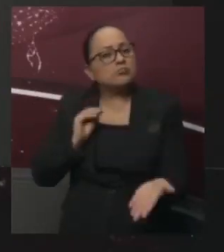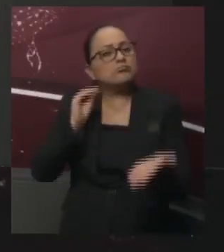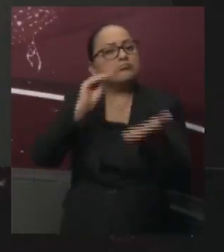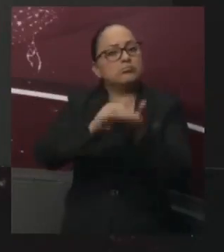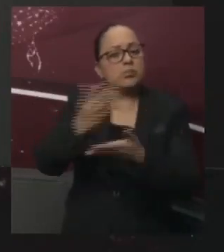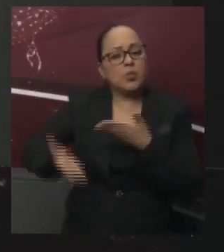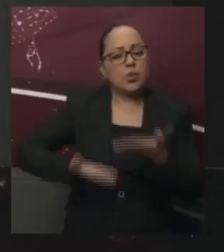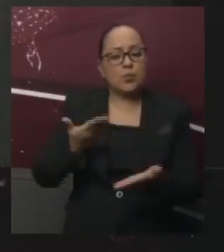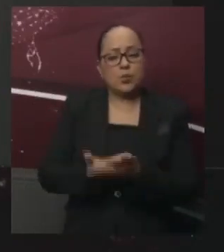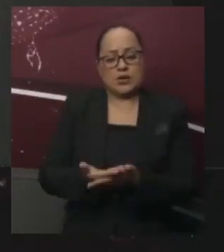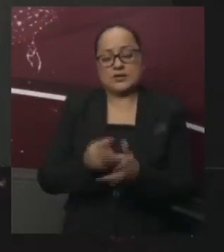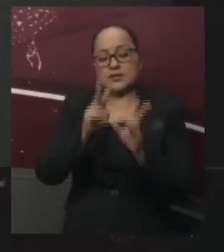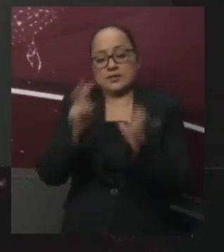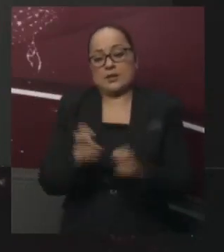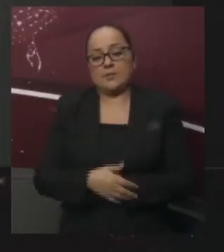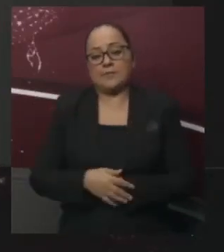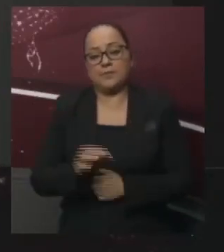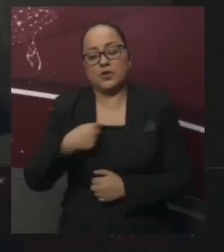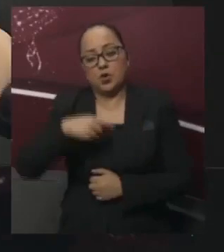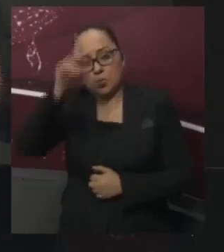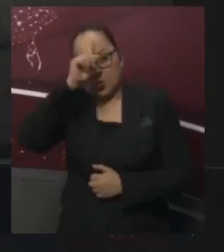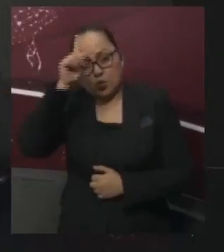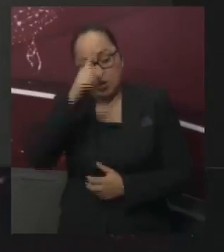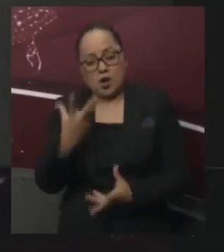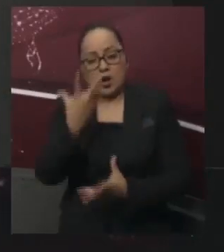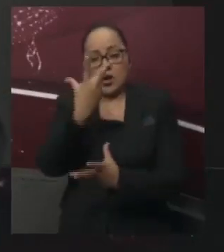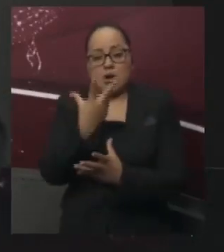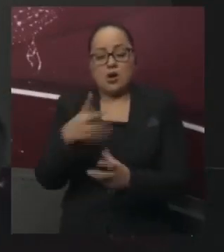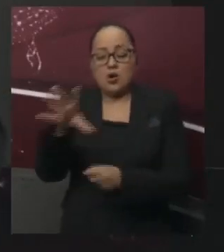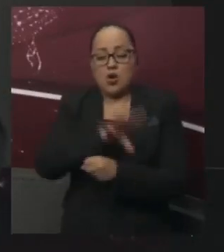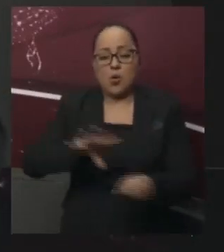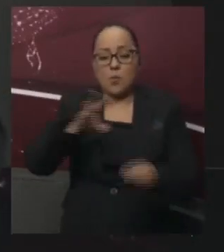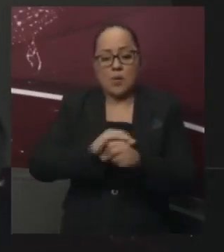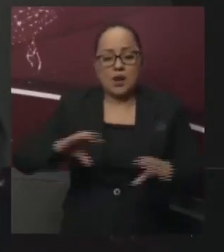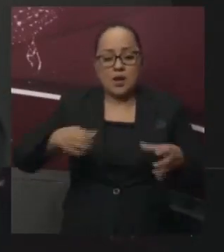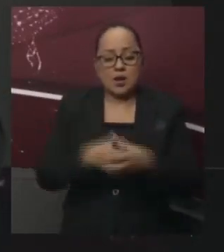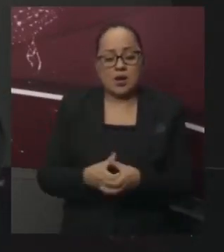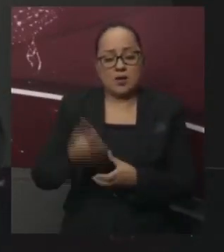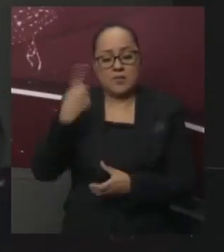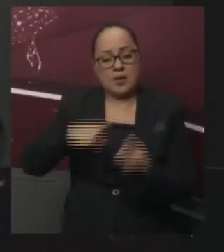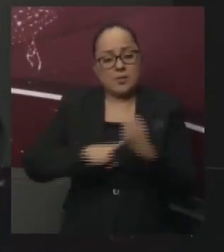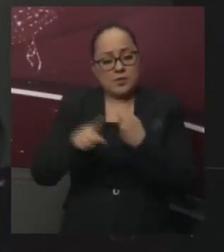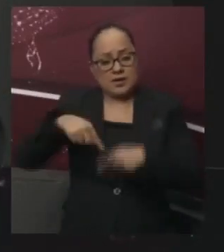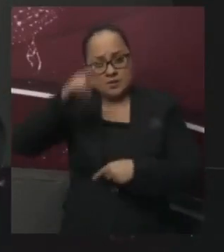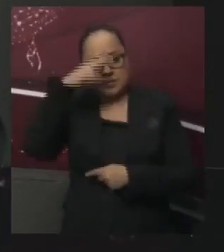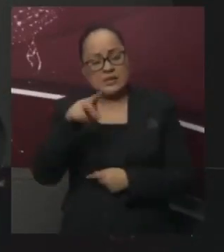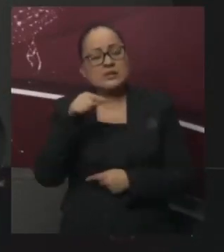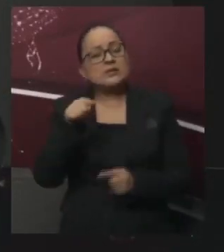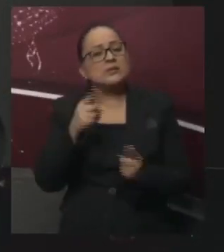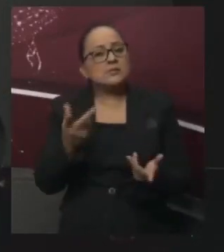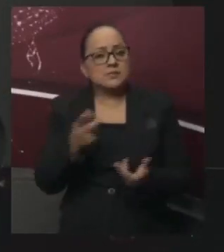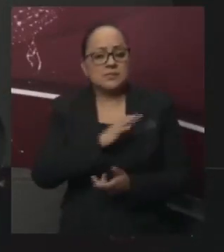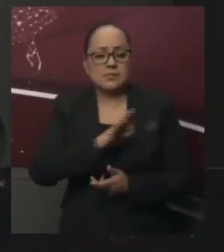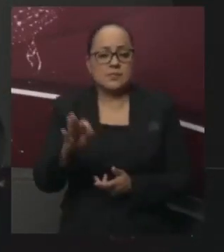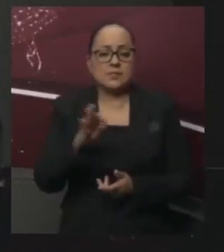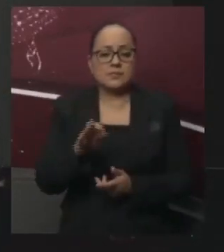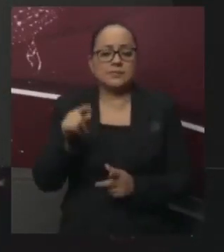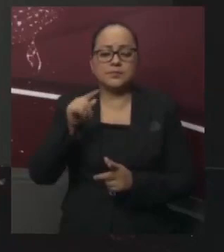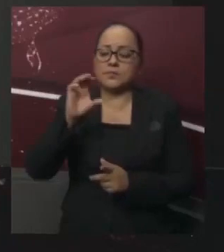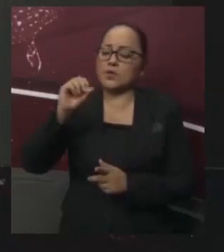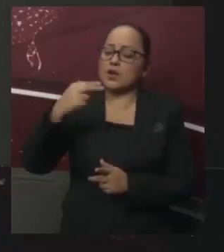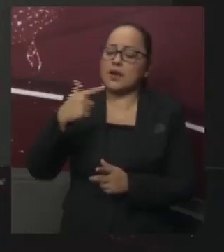si pudiera sugerir ahí un mecanismo integral para resolver el problema de la violencia en México, bueno, mencioné a la